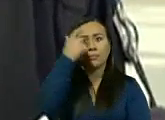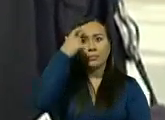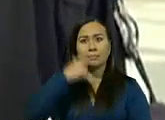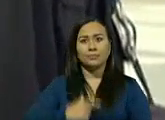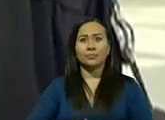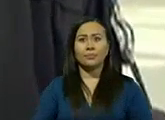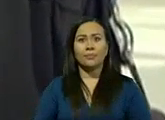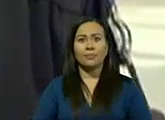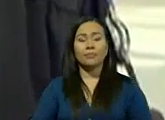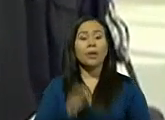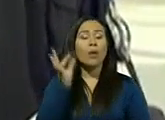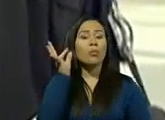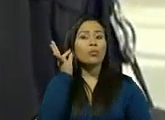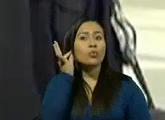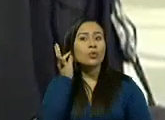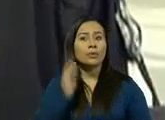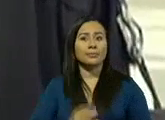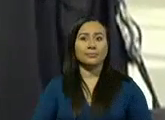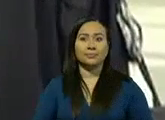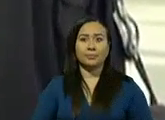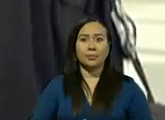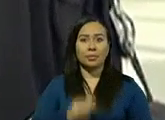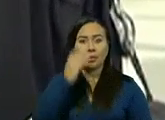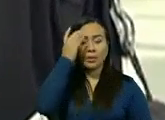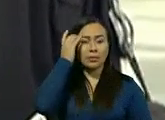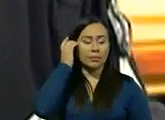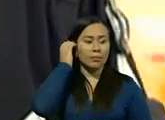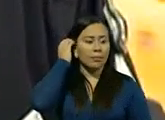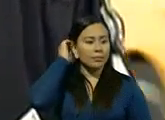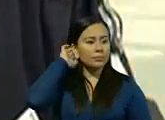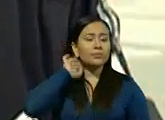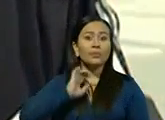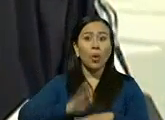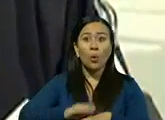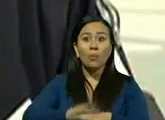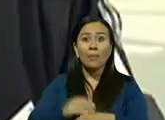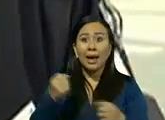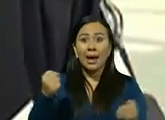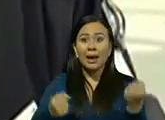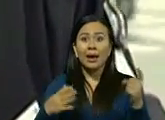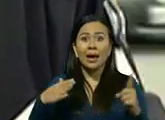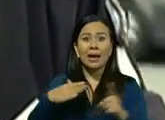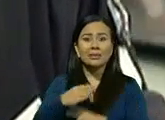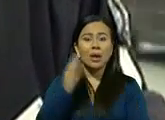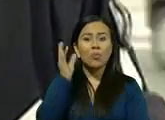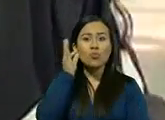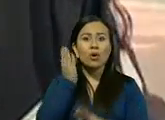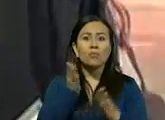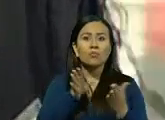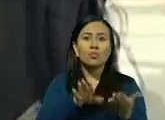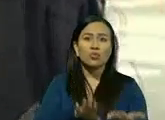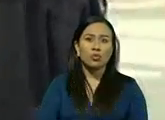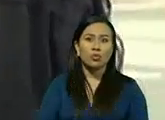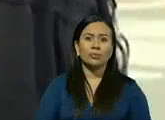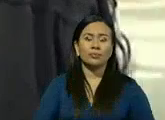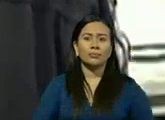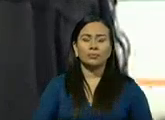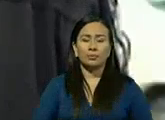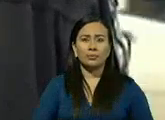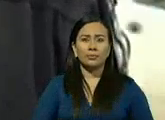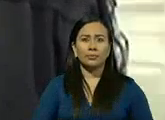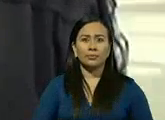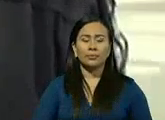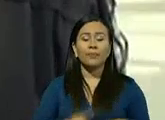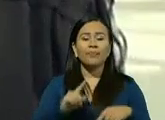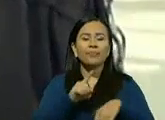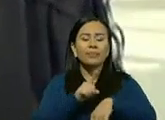persona de sexo femenino. A consecuencia de este accidente, pues resulta fallecida la persona. De acuerdo a la hora